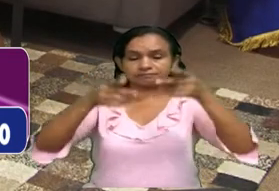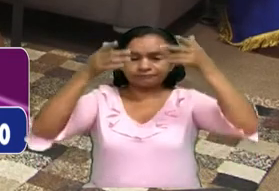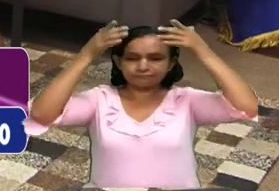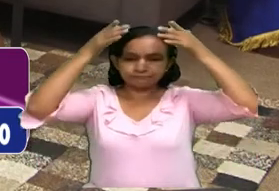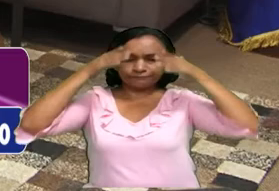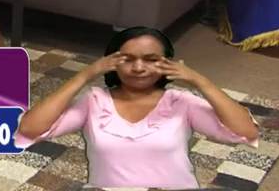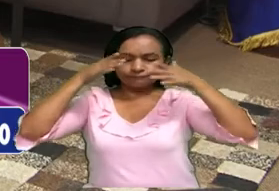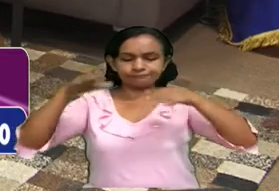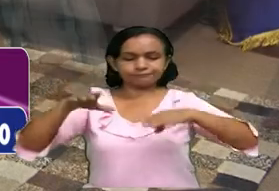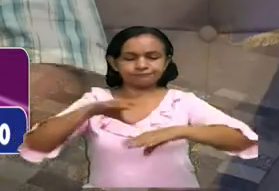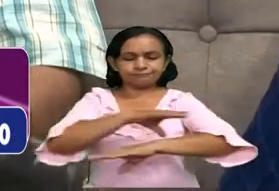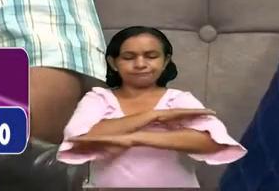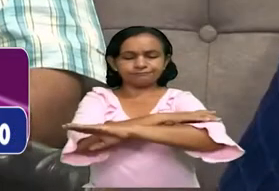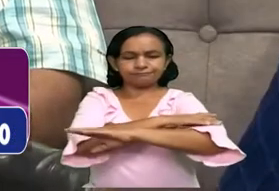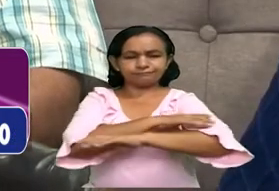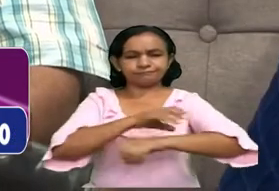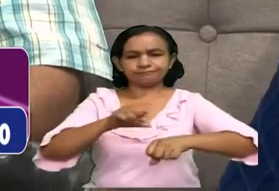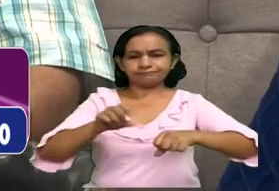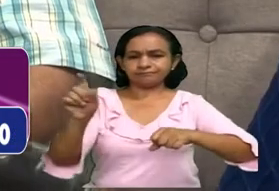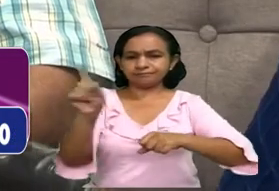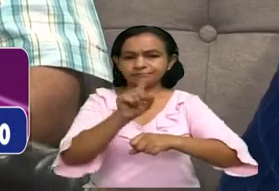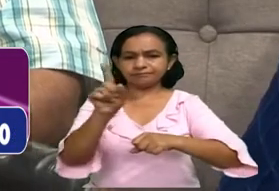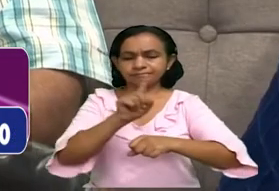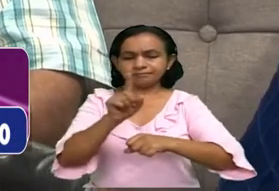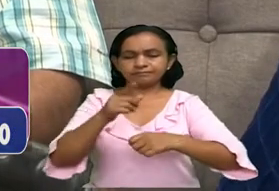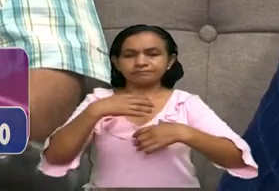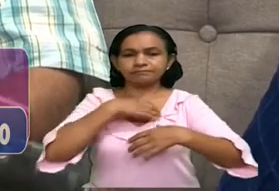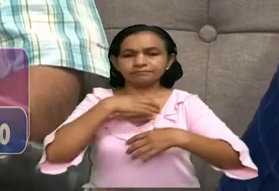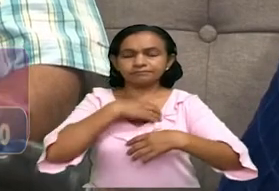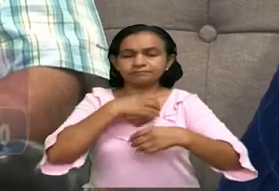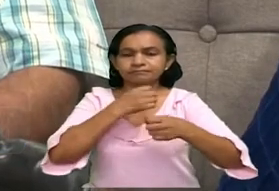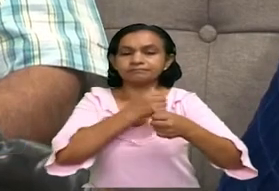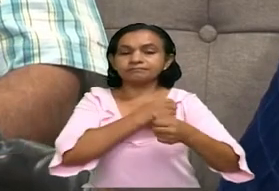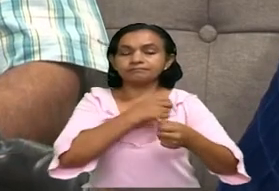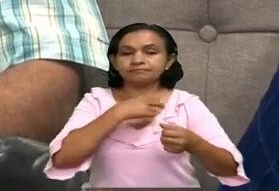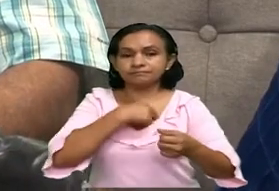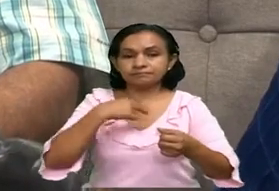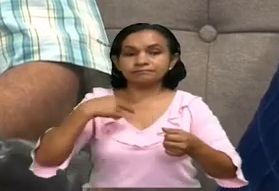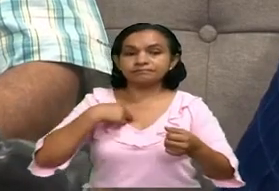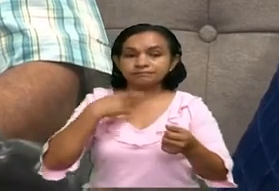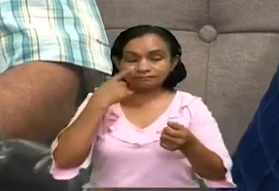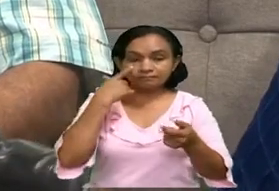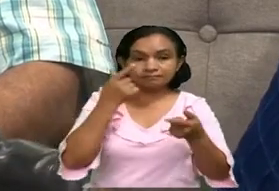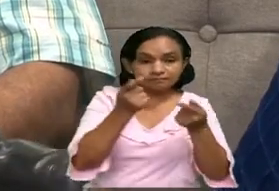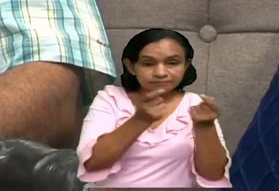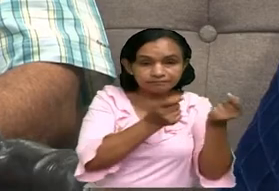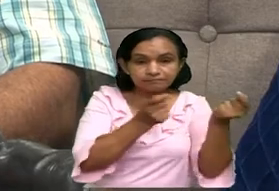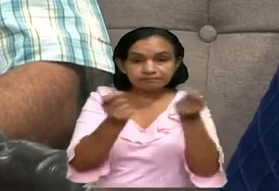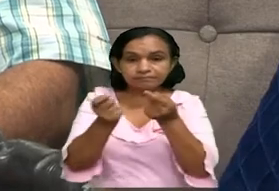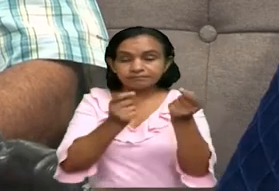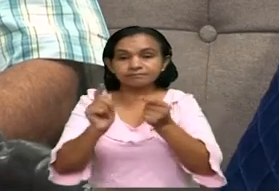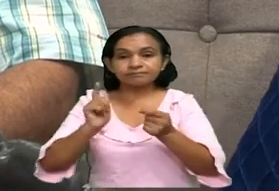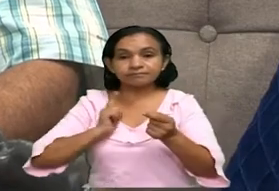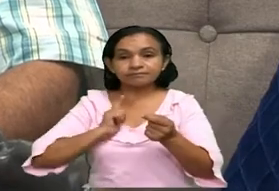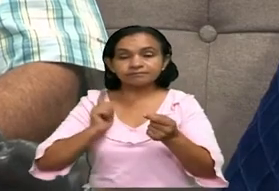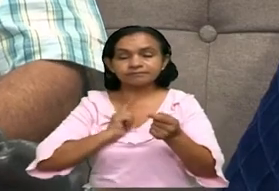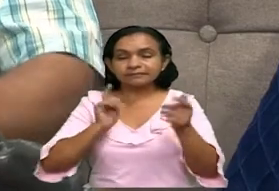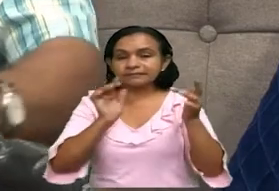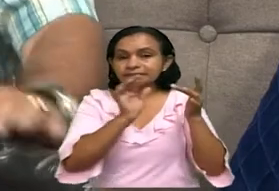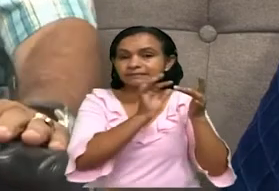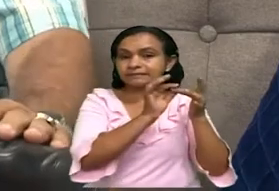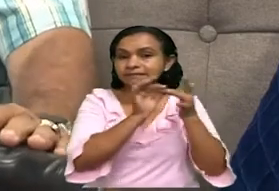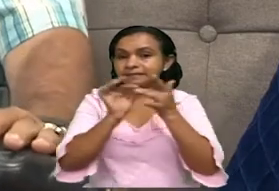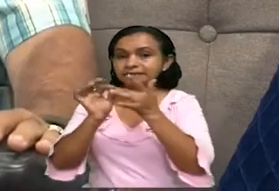y una bota. El ganadero es alguien que tiene vocación para producir. Y tiene la especialidad,